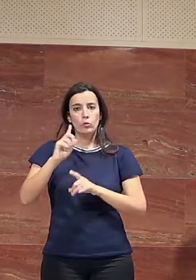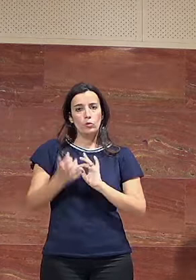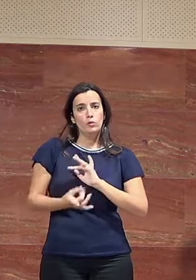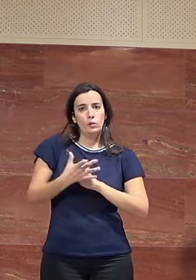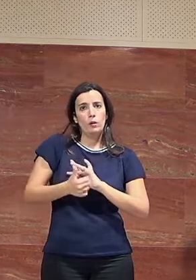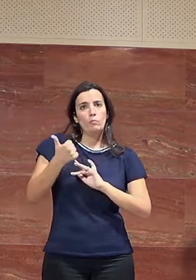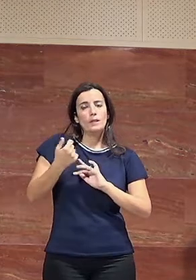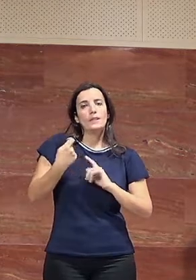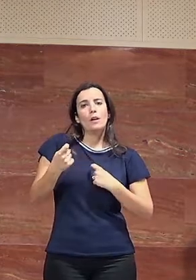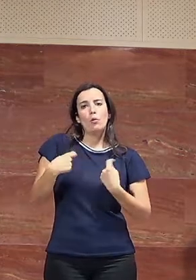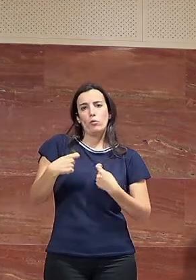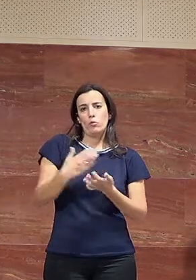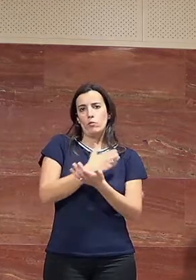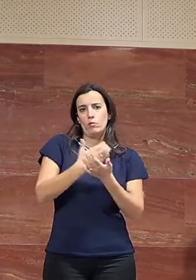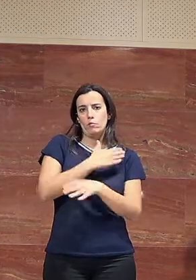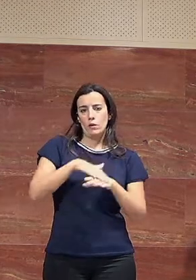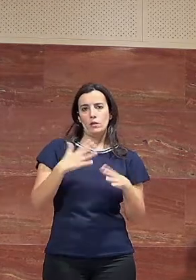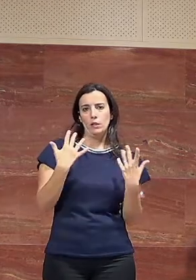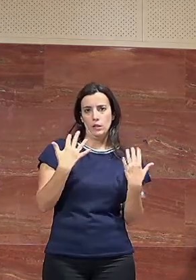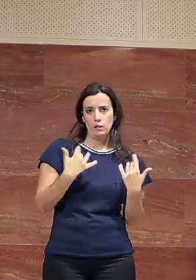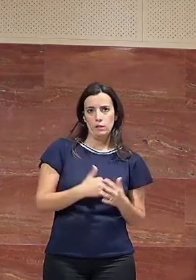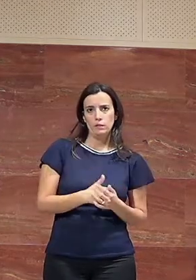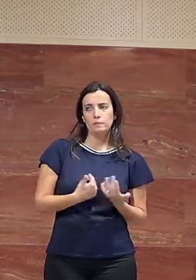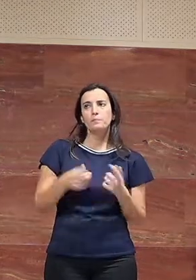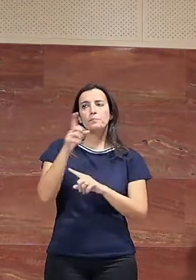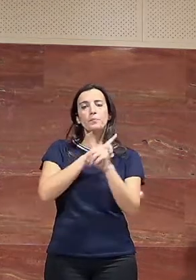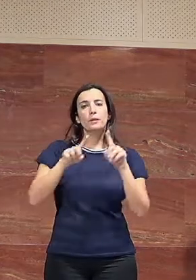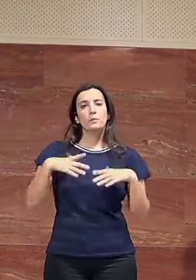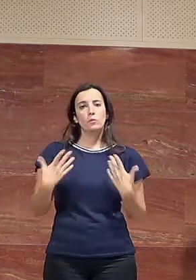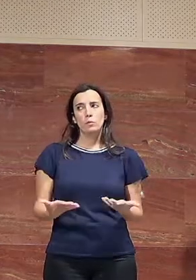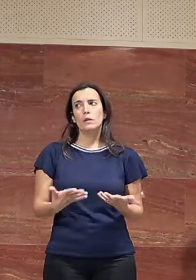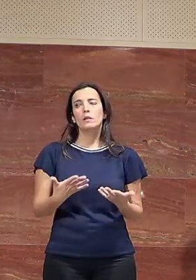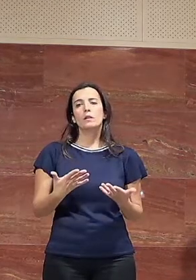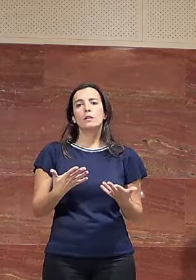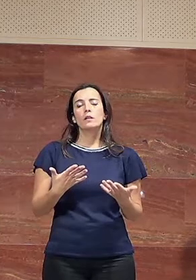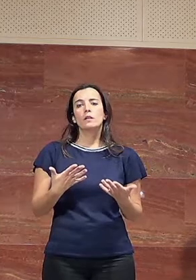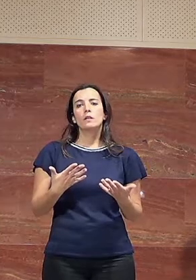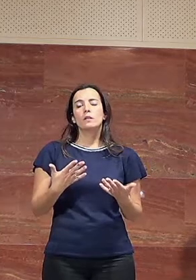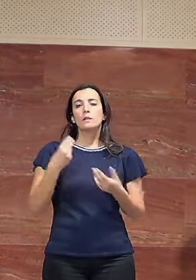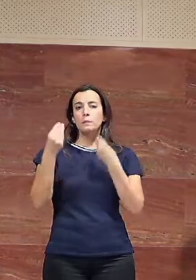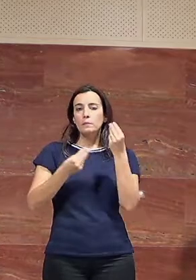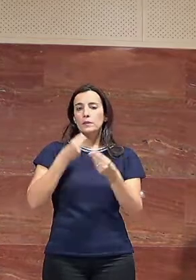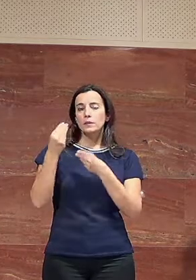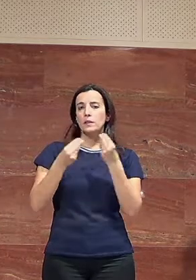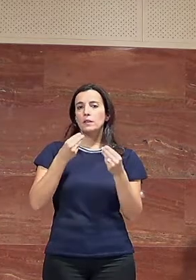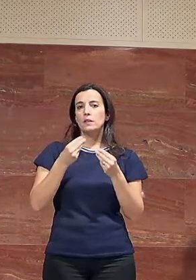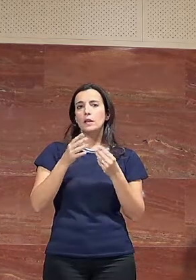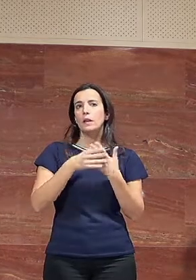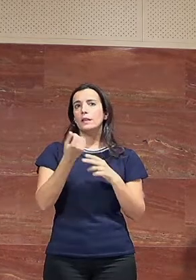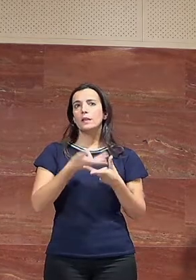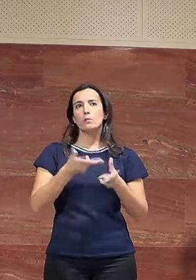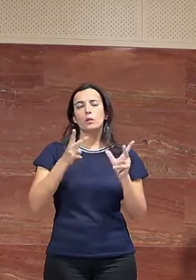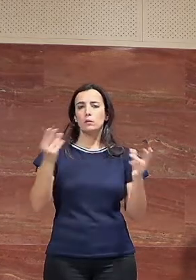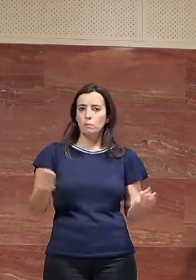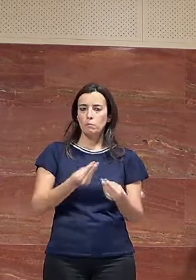terrazas. Es decir, el problema de pensar que el mercado es realmente la mayor de las democracias porque es donde